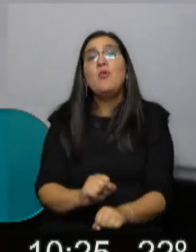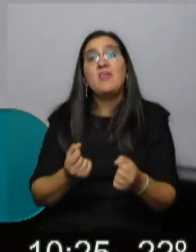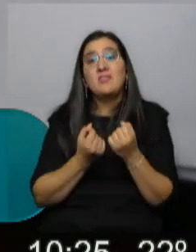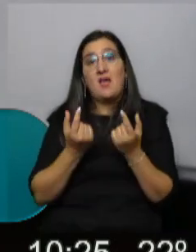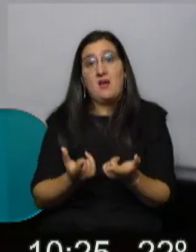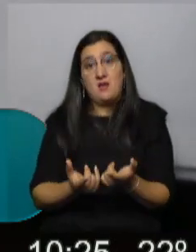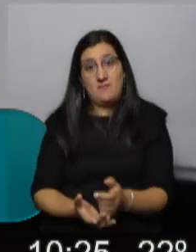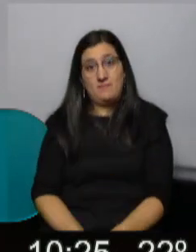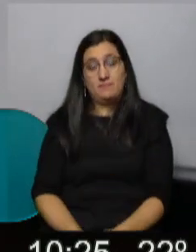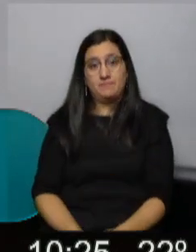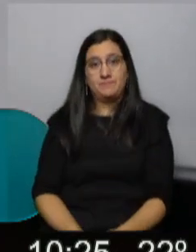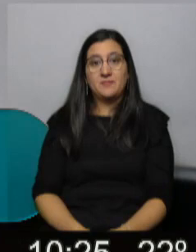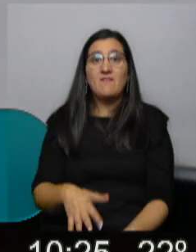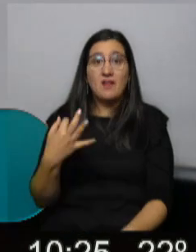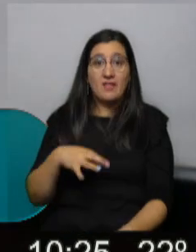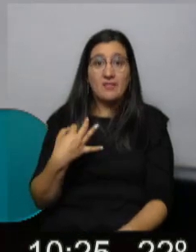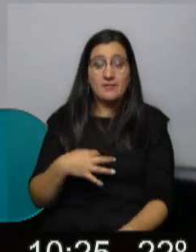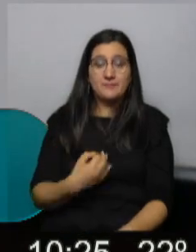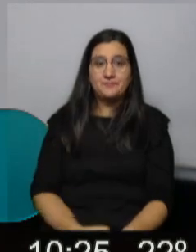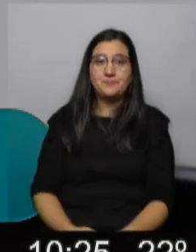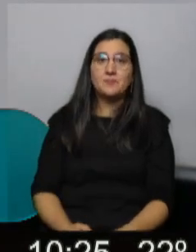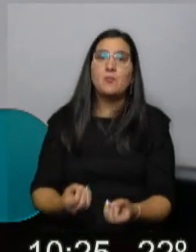tener de verdad? Exacto. Porque